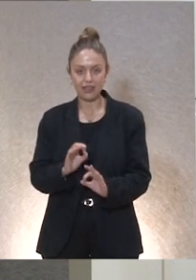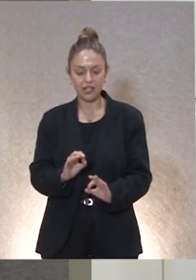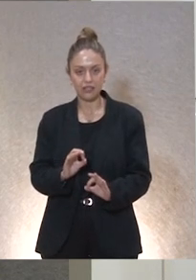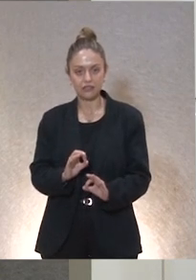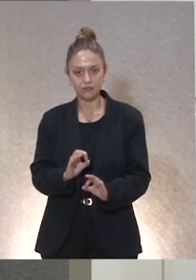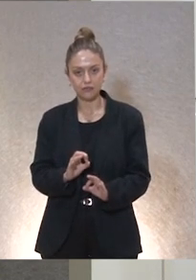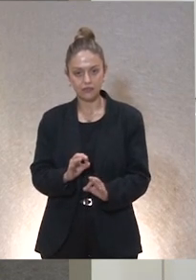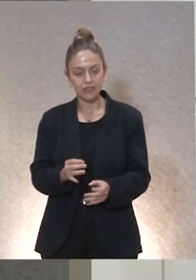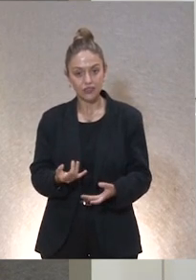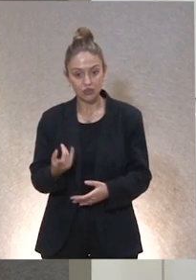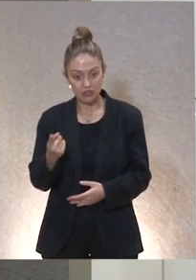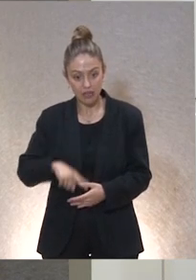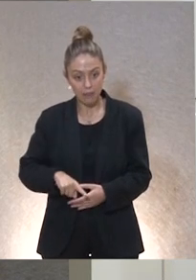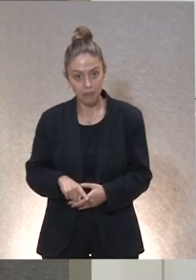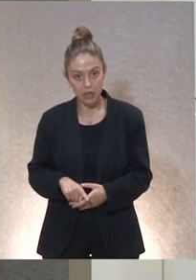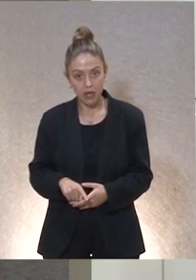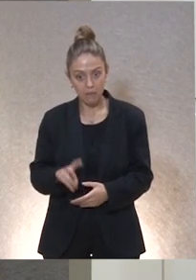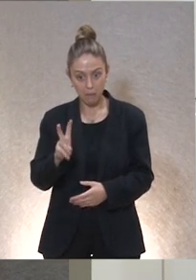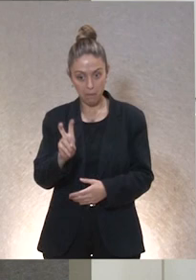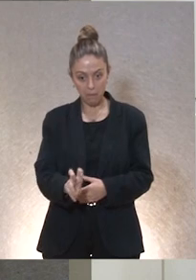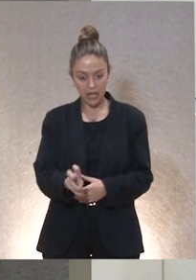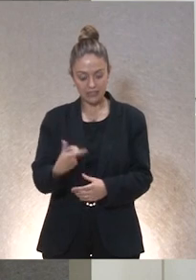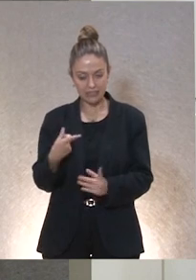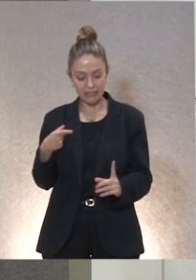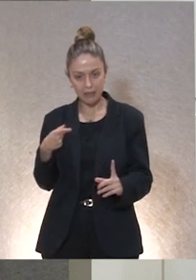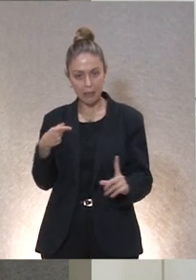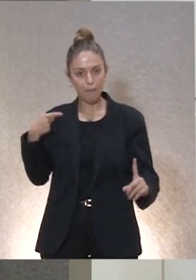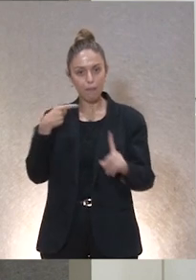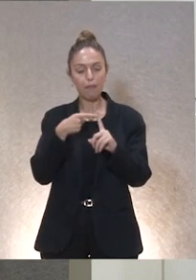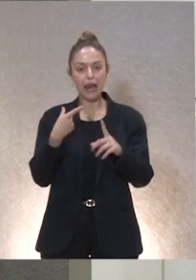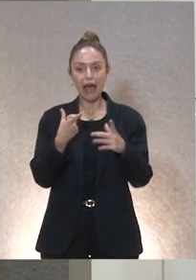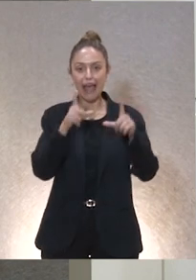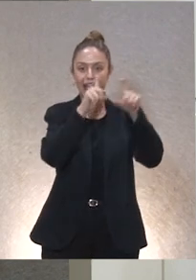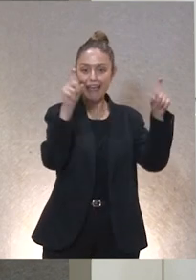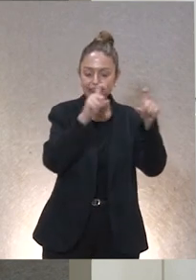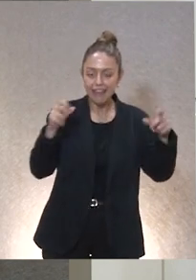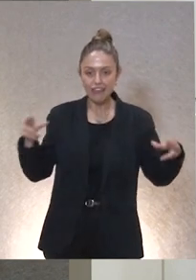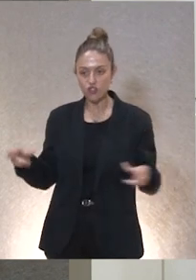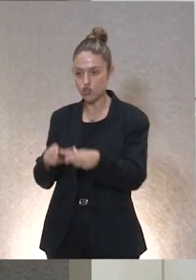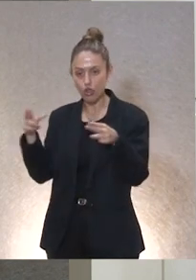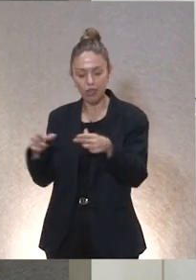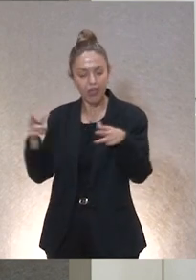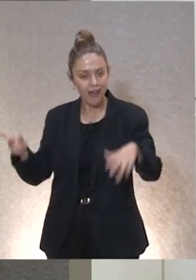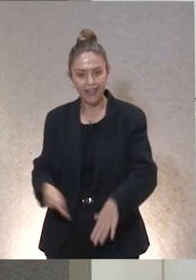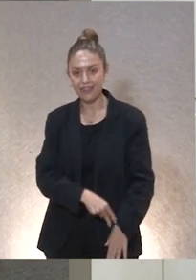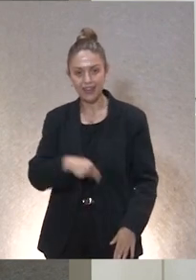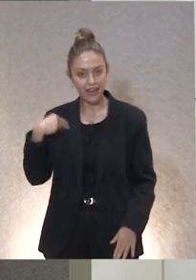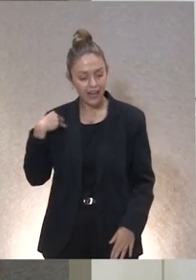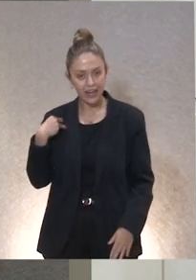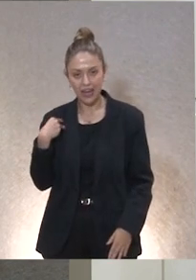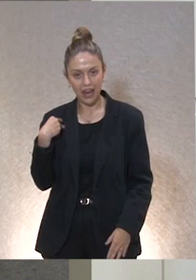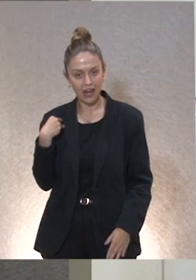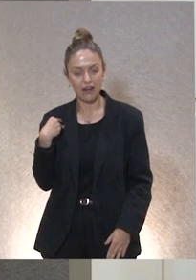a a que las entidades y y la sociedad en general que eh yo lo fijaba